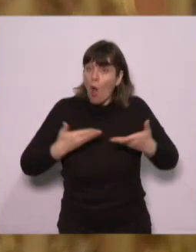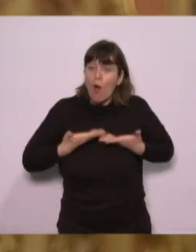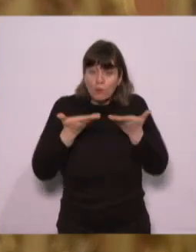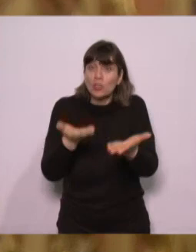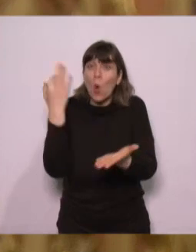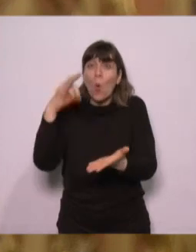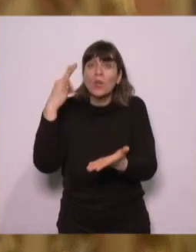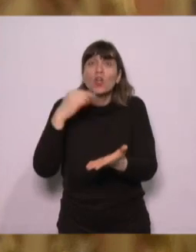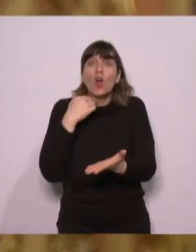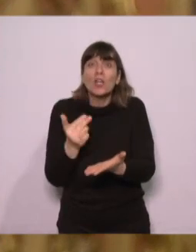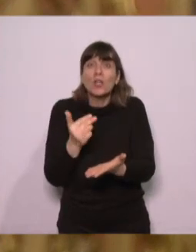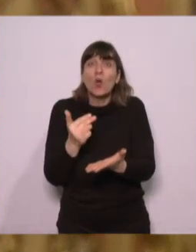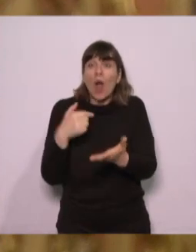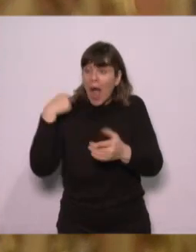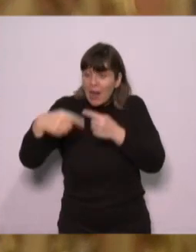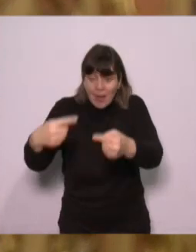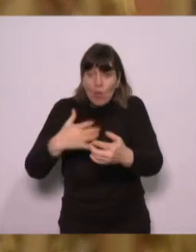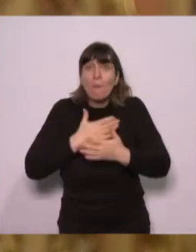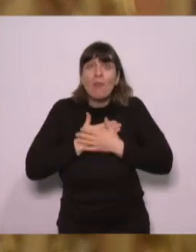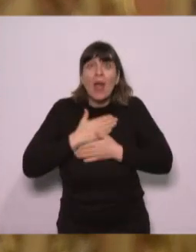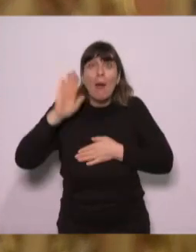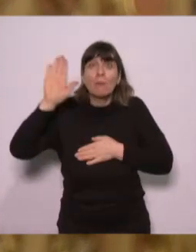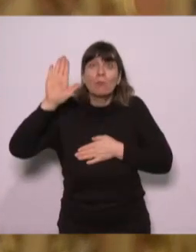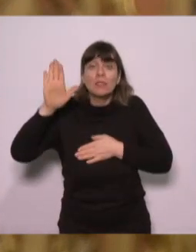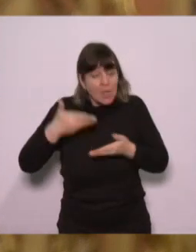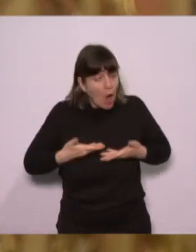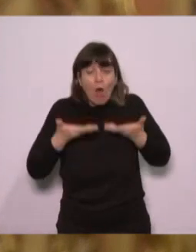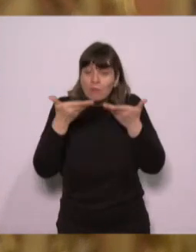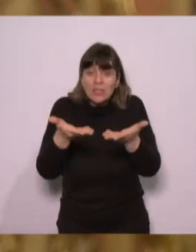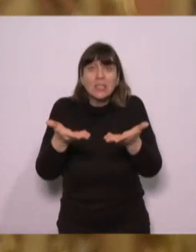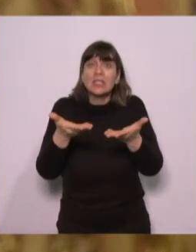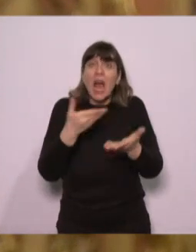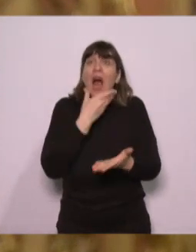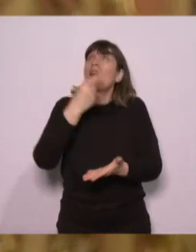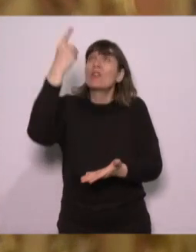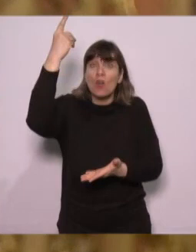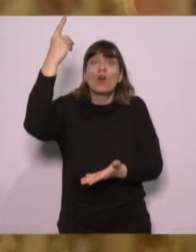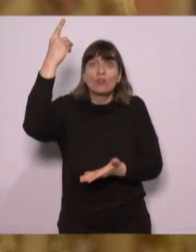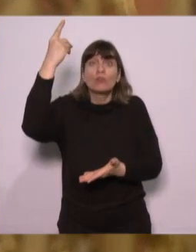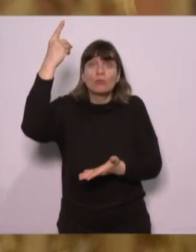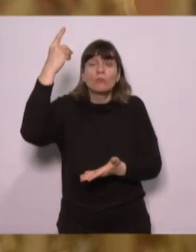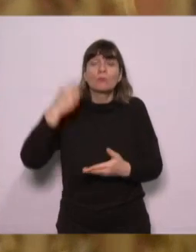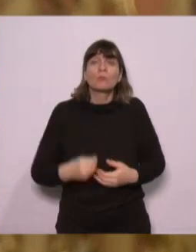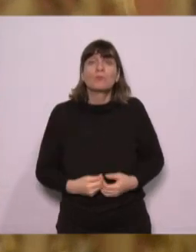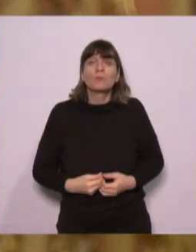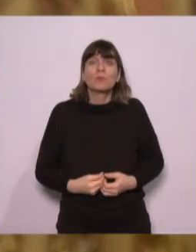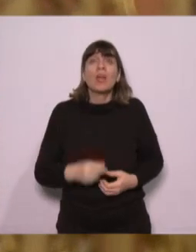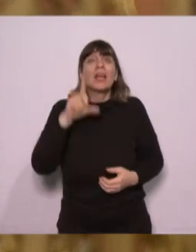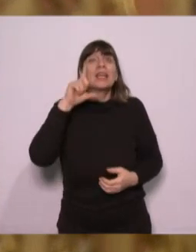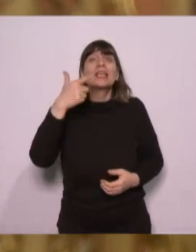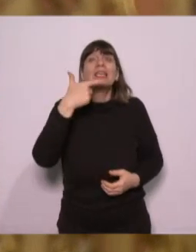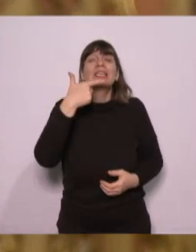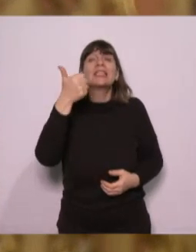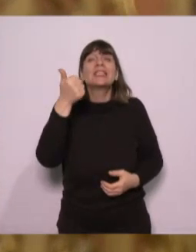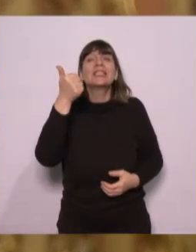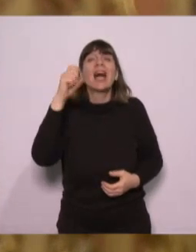ofrecía a su hijo único, al heredero de las promesas, a aquel de quien se había anunciado: de